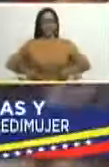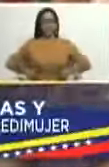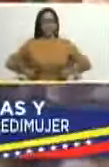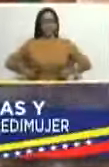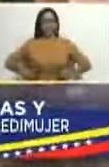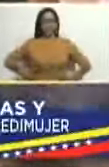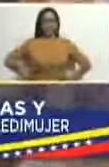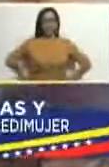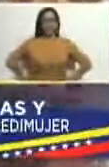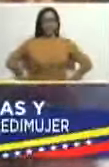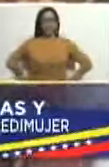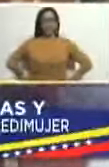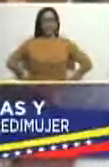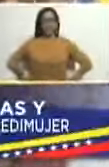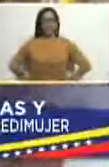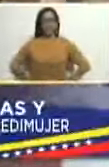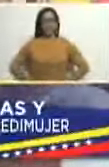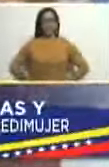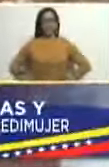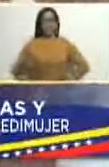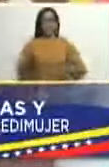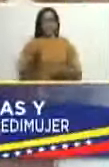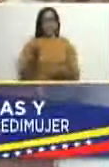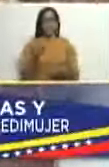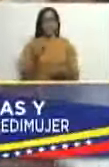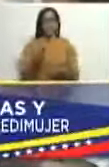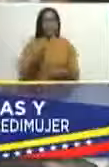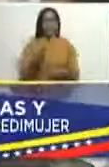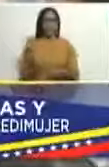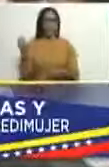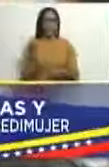Mira cómo dice, Delis, Delis.